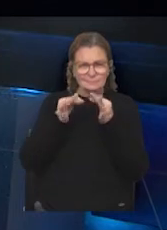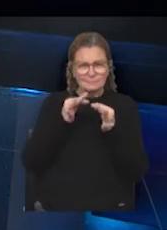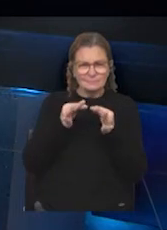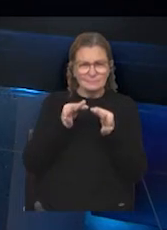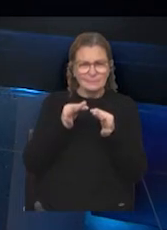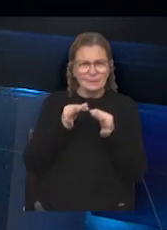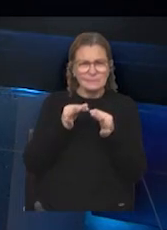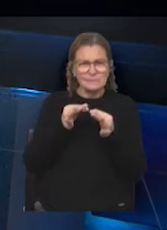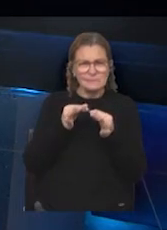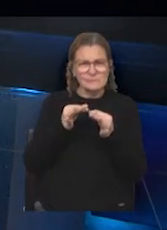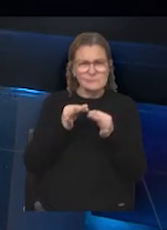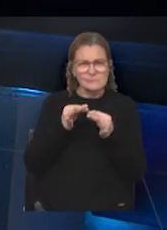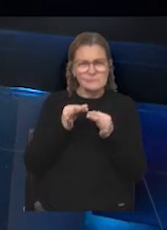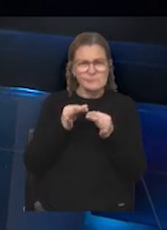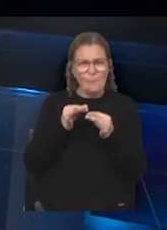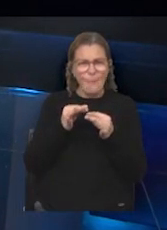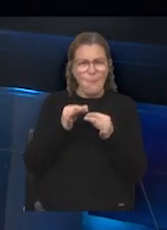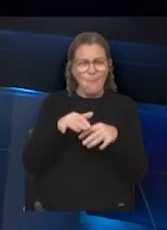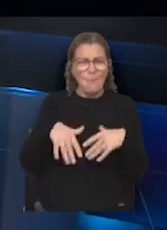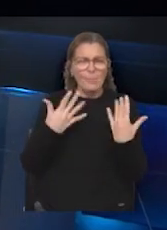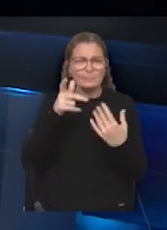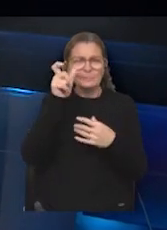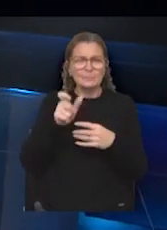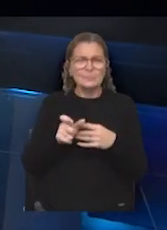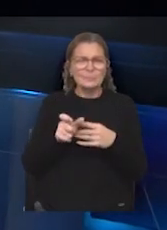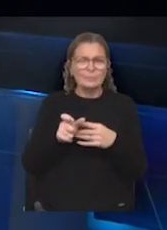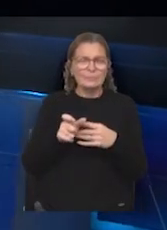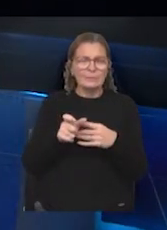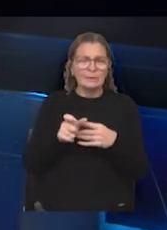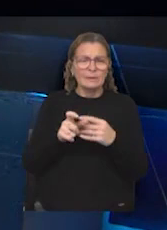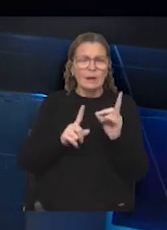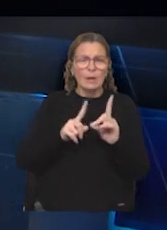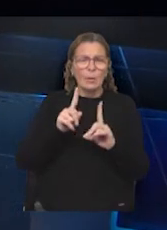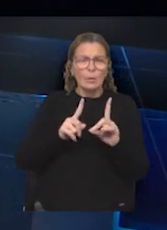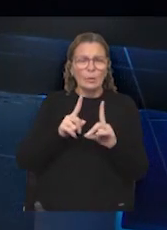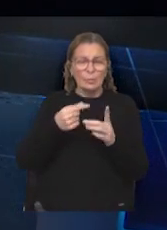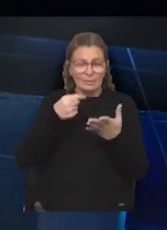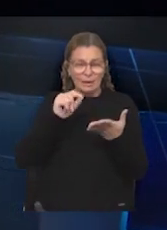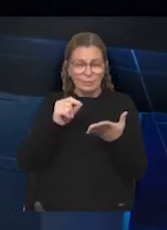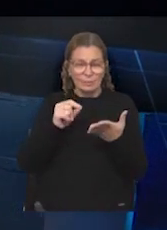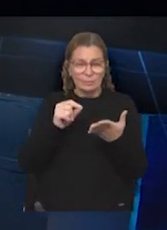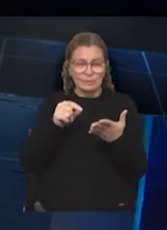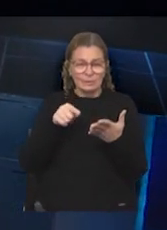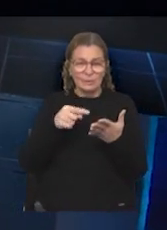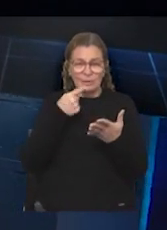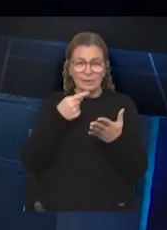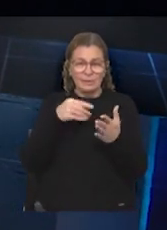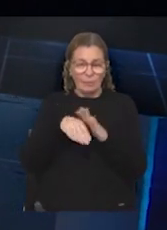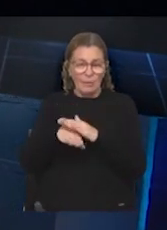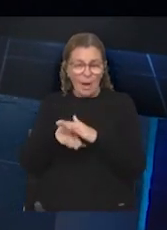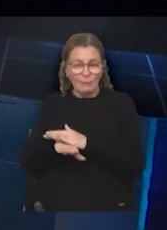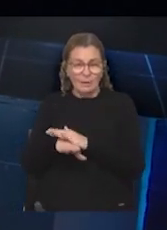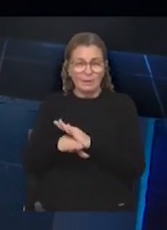F dejo dejo sí eh esto a cualquier persona que tenga Alguna algún dato de esto que se filtran y todo